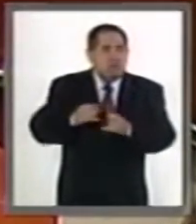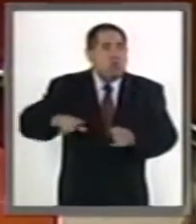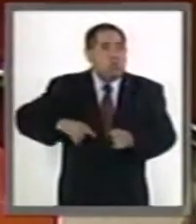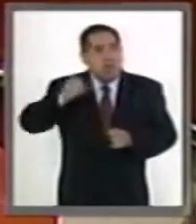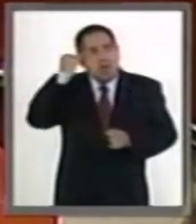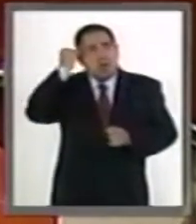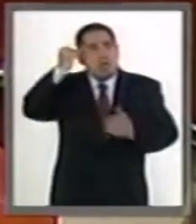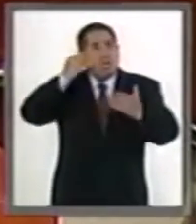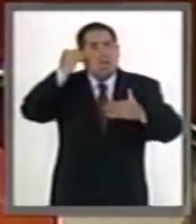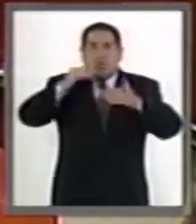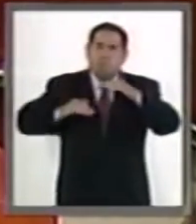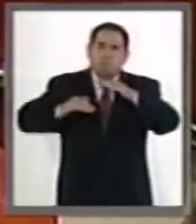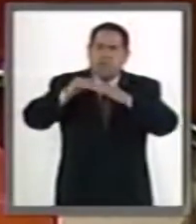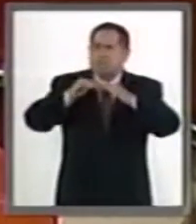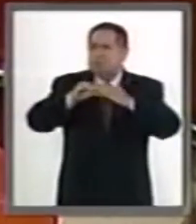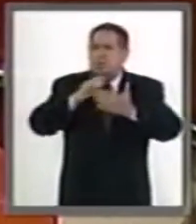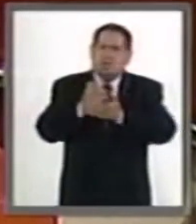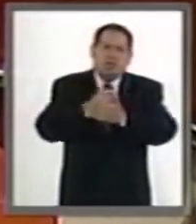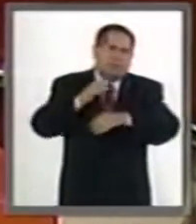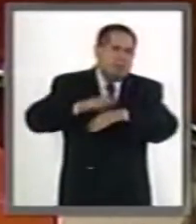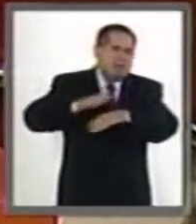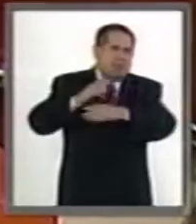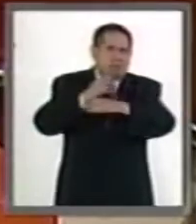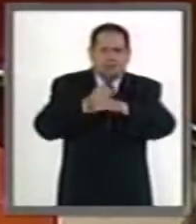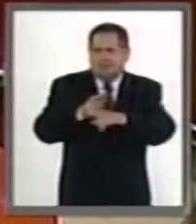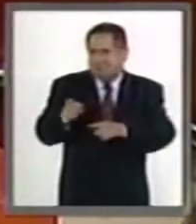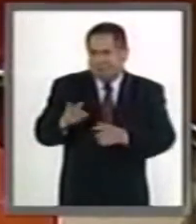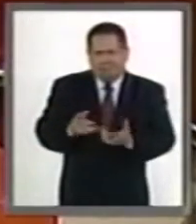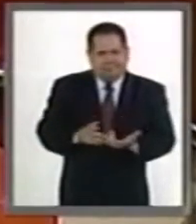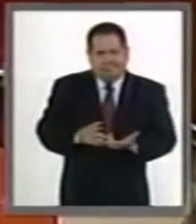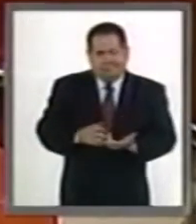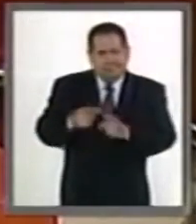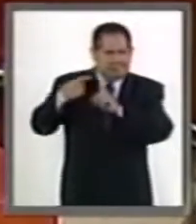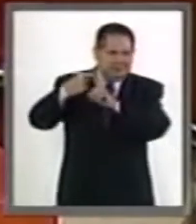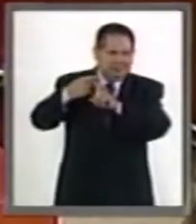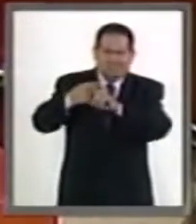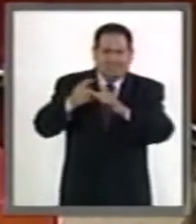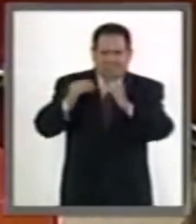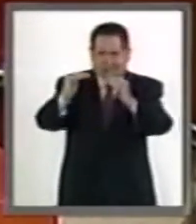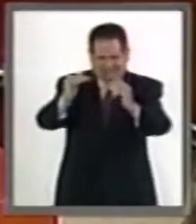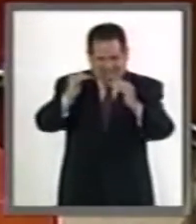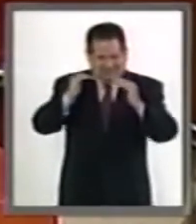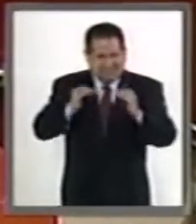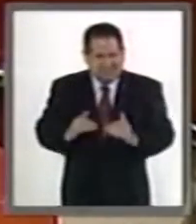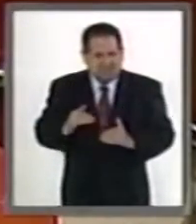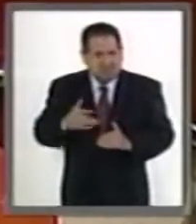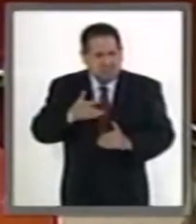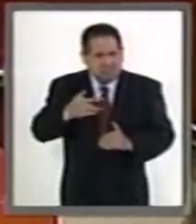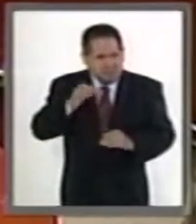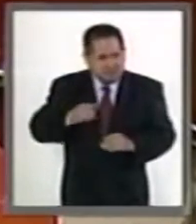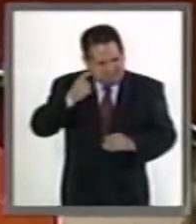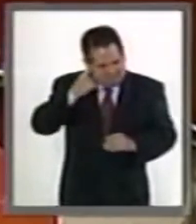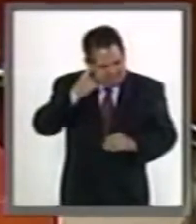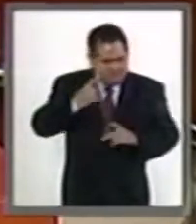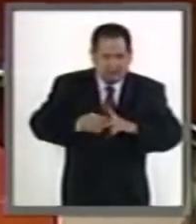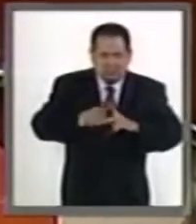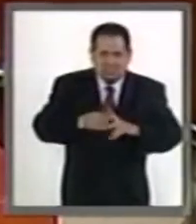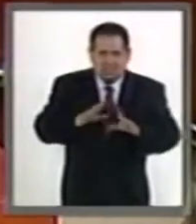federal hay que restarle el margen de optimismo infundado. Es decir, para tener números reales, hay que calcularle